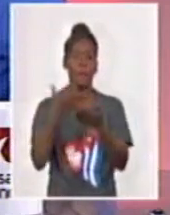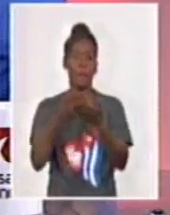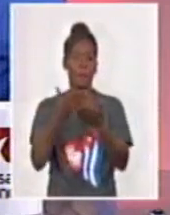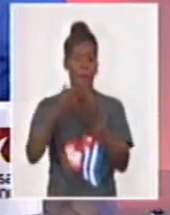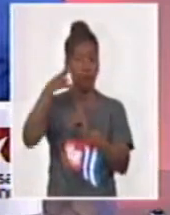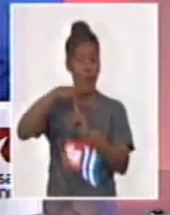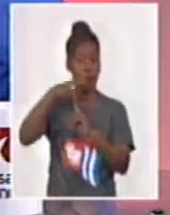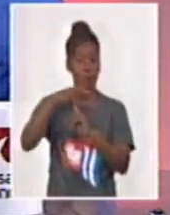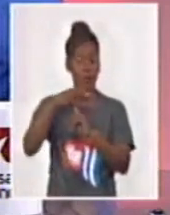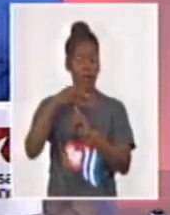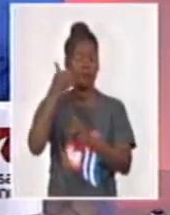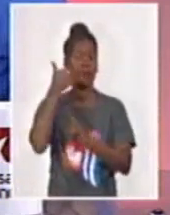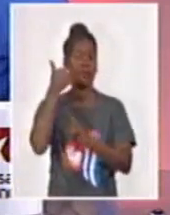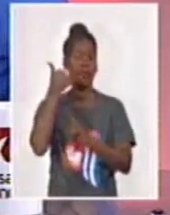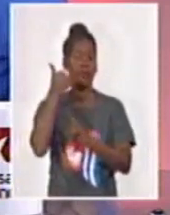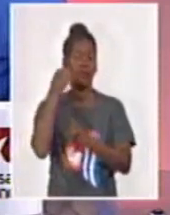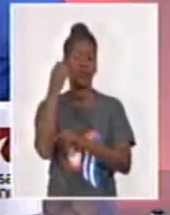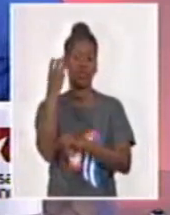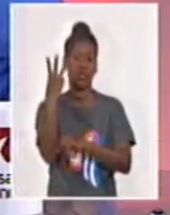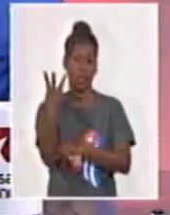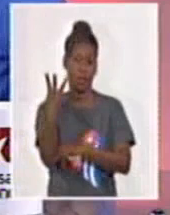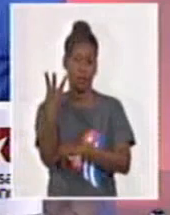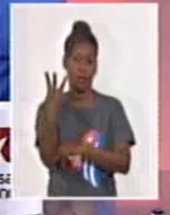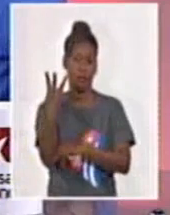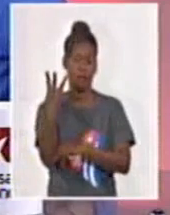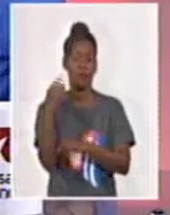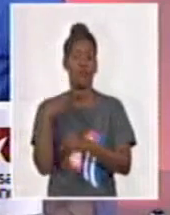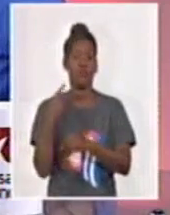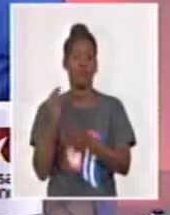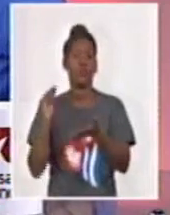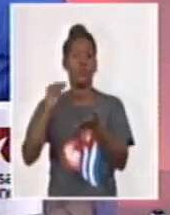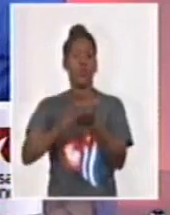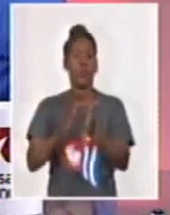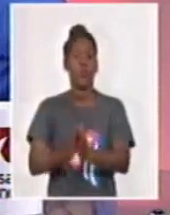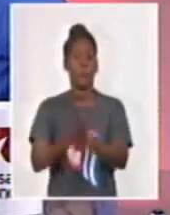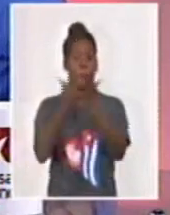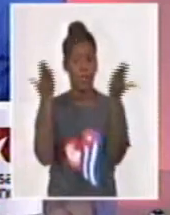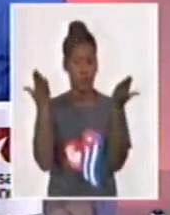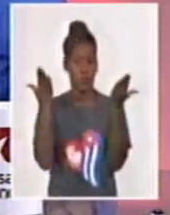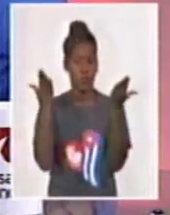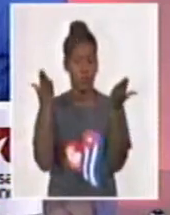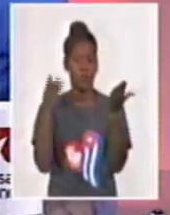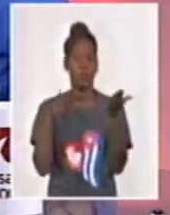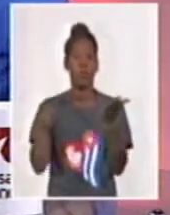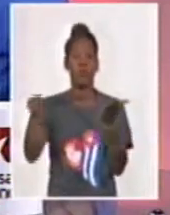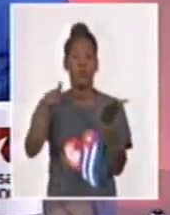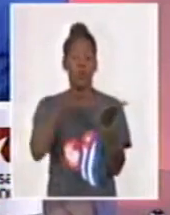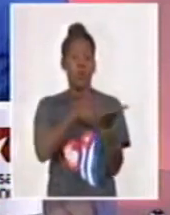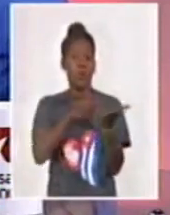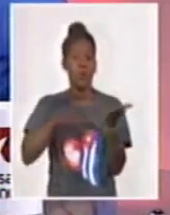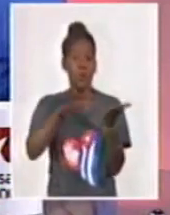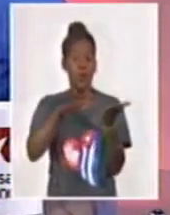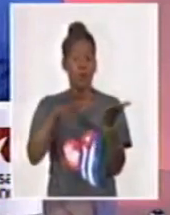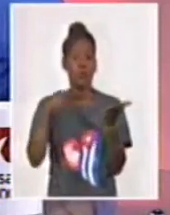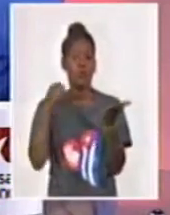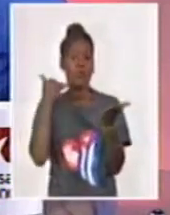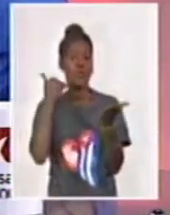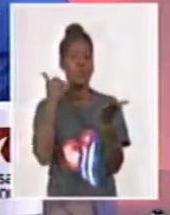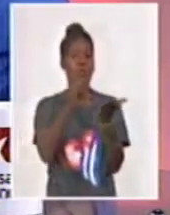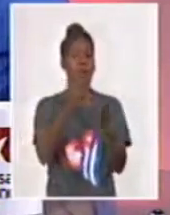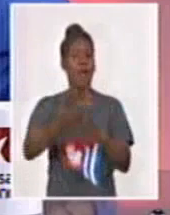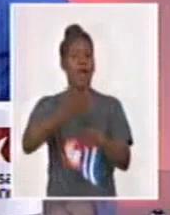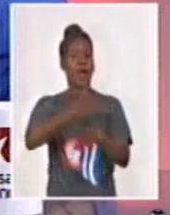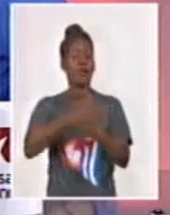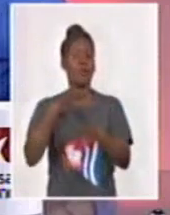haciendo la reservación el día anterior. Es importante que la población lo conozca. Y como bien dije anteriormente, iremos haciendo evaluaciones